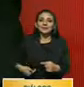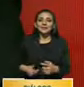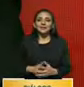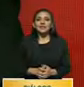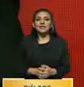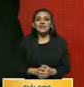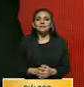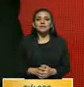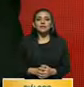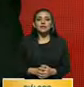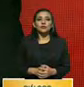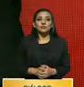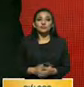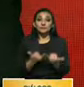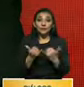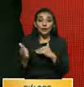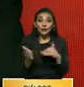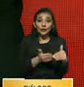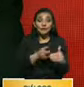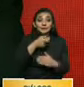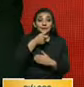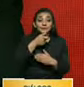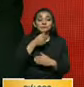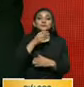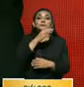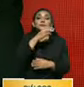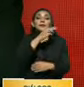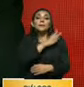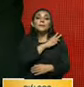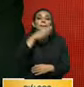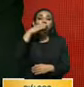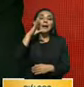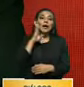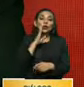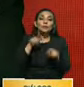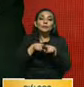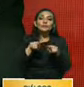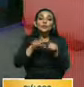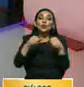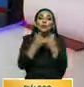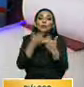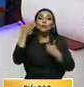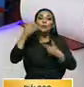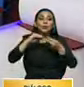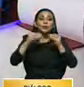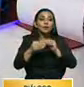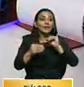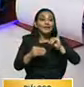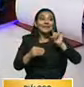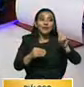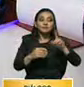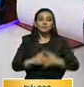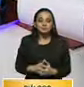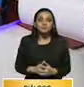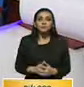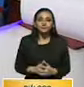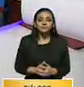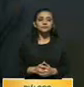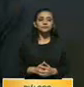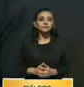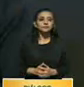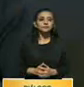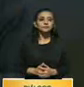es que nuevamente vamos a darle la palabra al general Paco Moncayo, del Acuerdo Nacional por el Cambio. 1:30, corre su